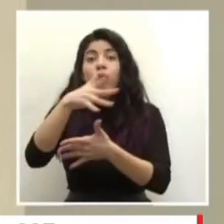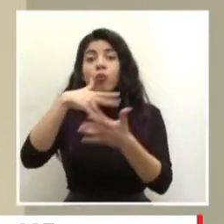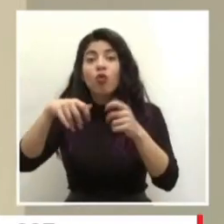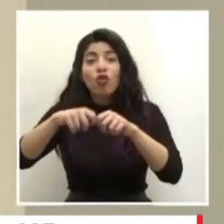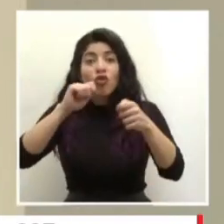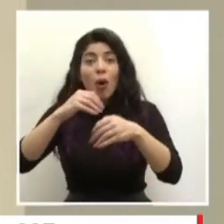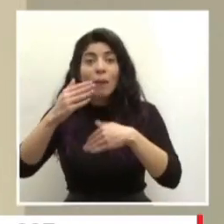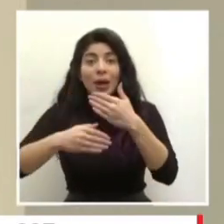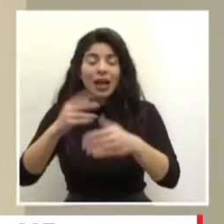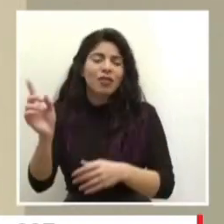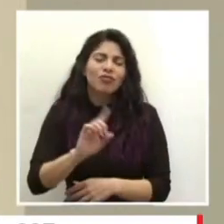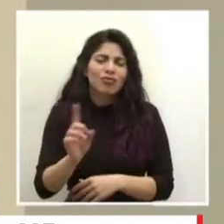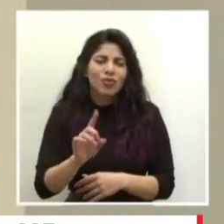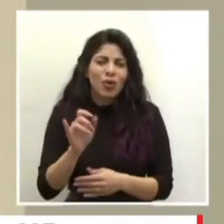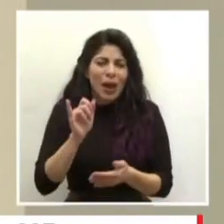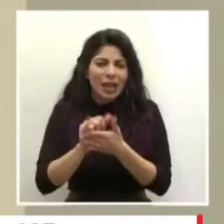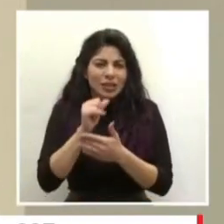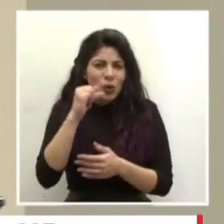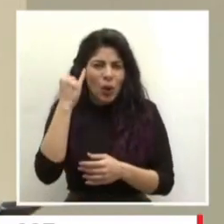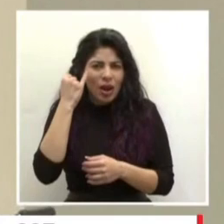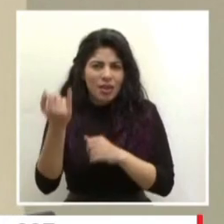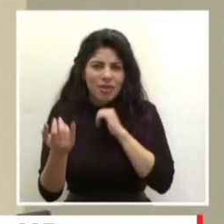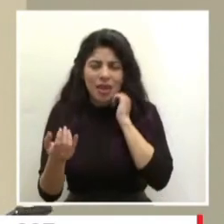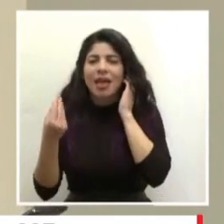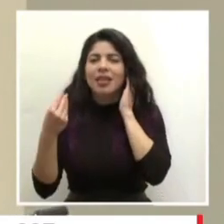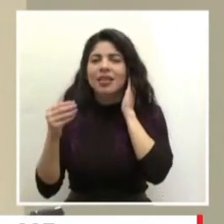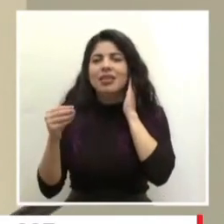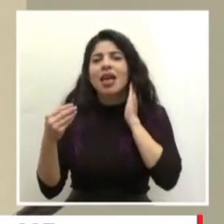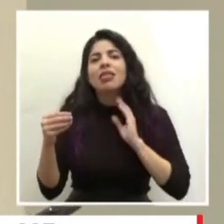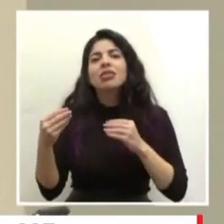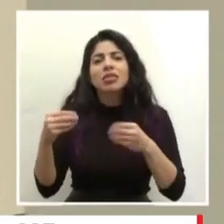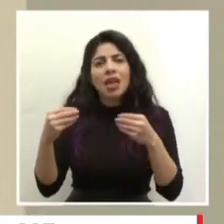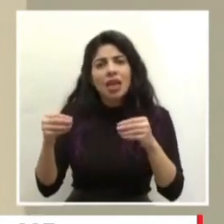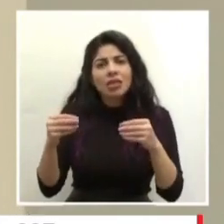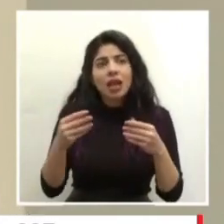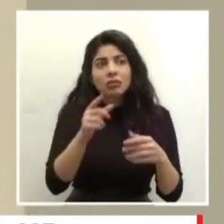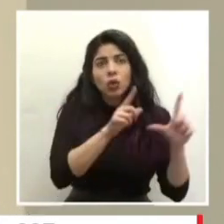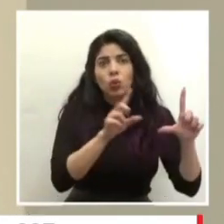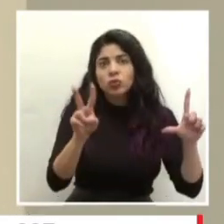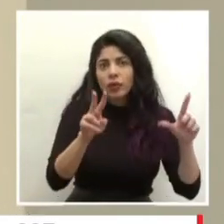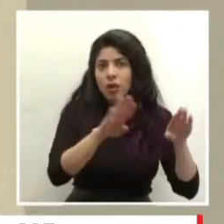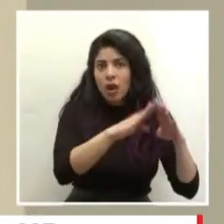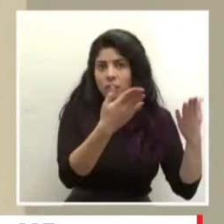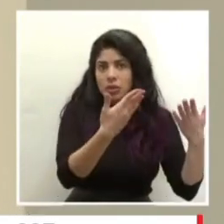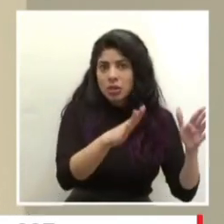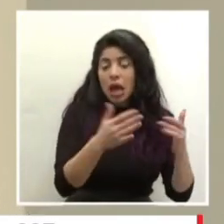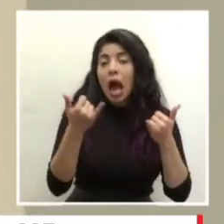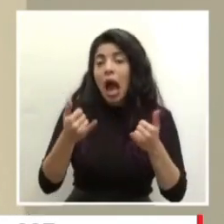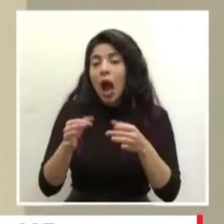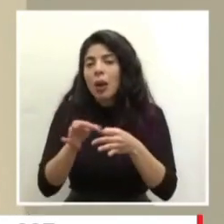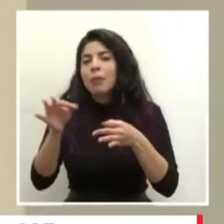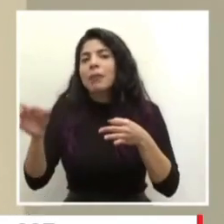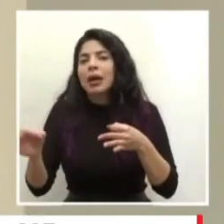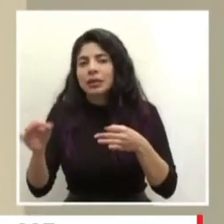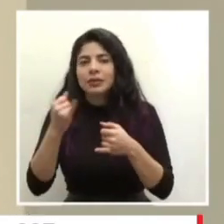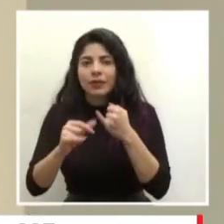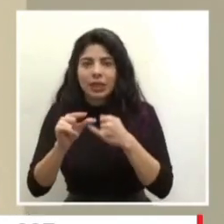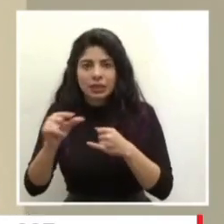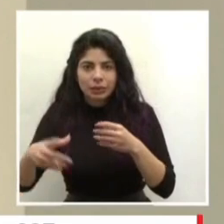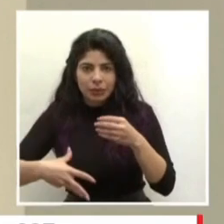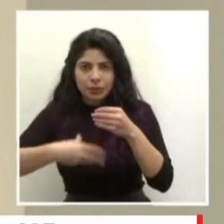protocolos. Eso no es. Ya de todos modos, las tiendas han estado abiertas entre semana. Ahorita lo que estamos haciendo es una ampliación a fin de semana. Y en